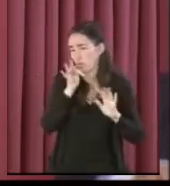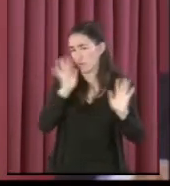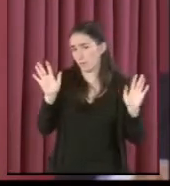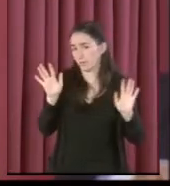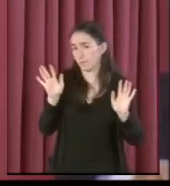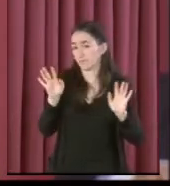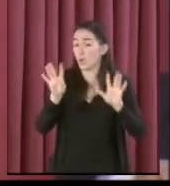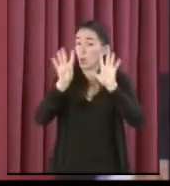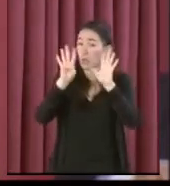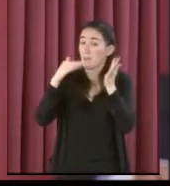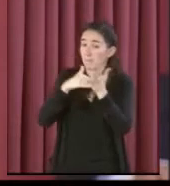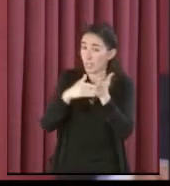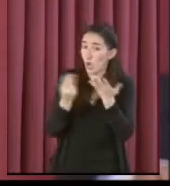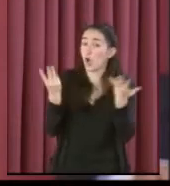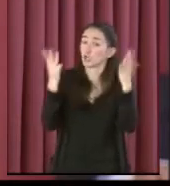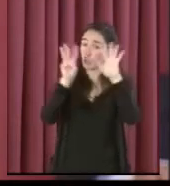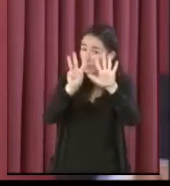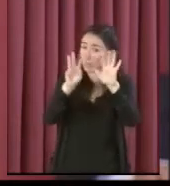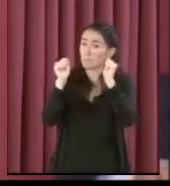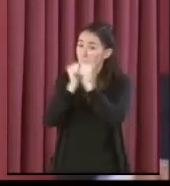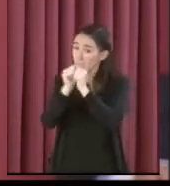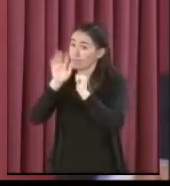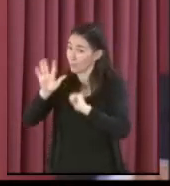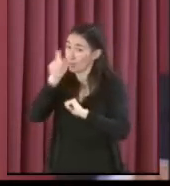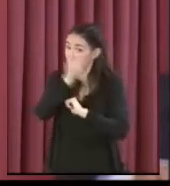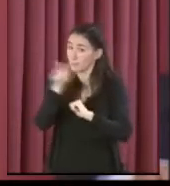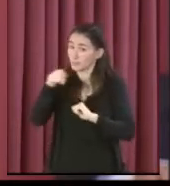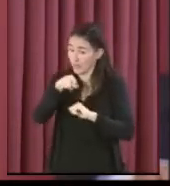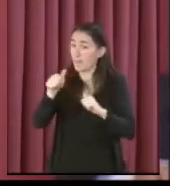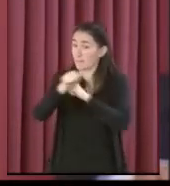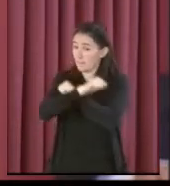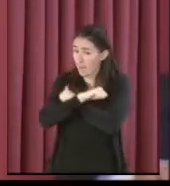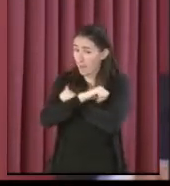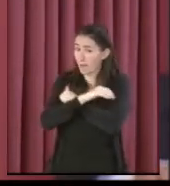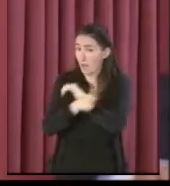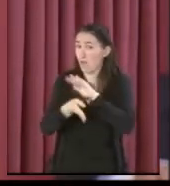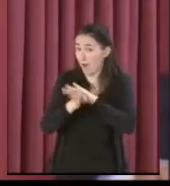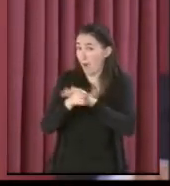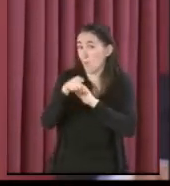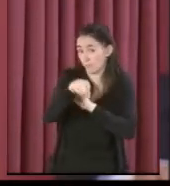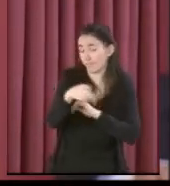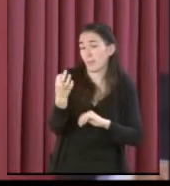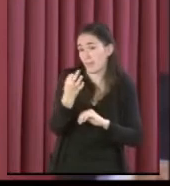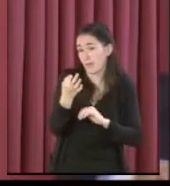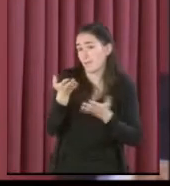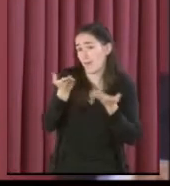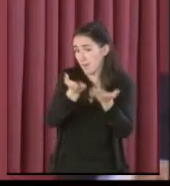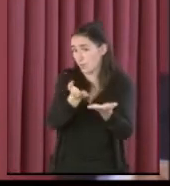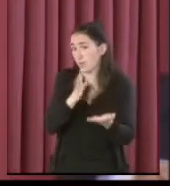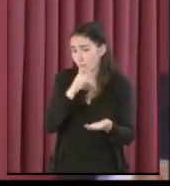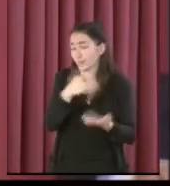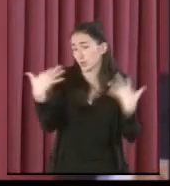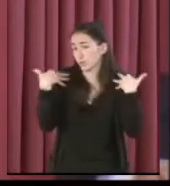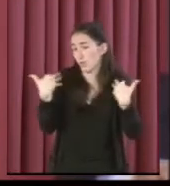los 9.825 logroñeses y logroñesas que están buscando trabajo y que no lo encuentran. Dicho todo esto, y a